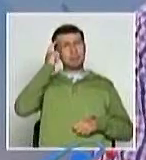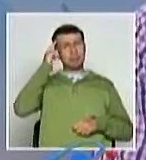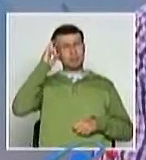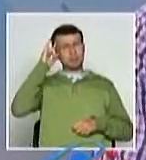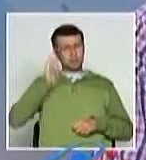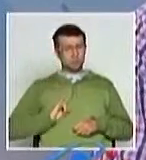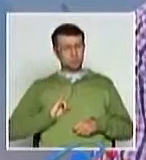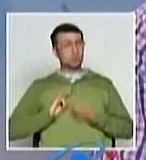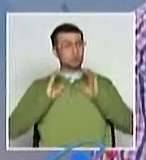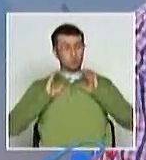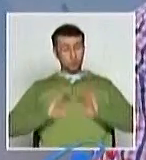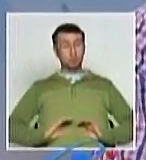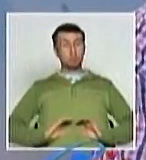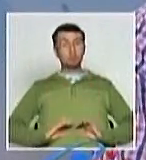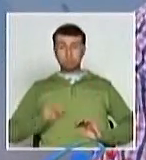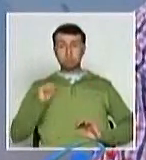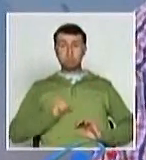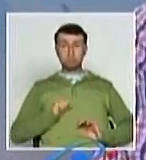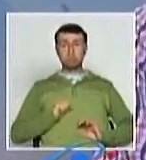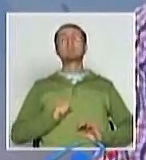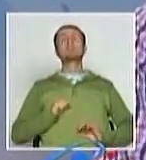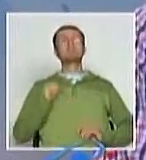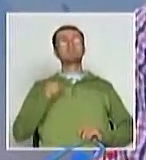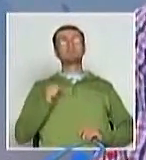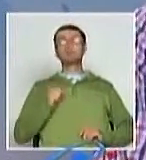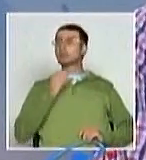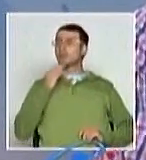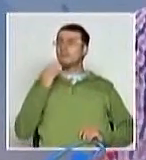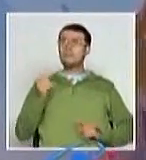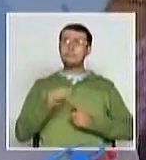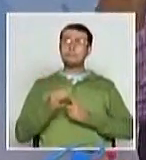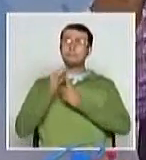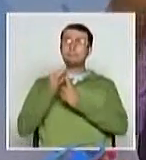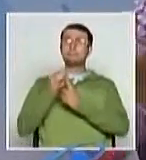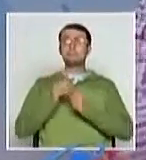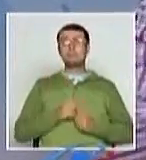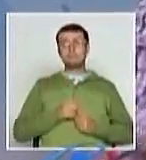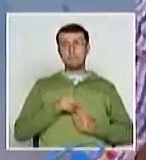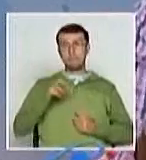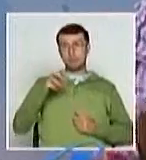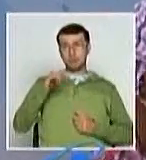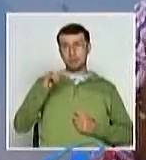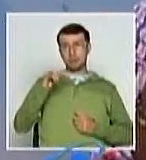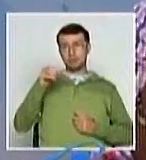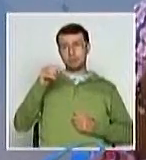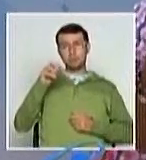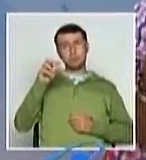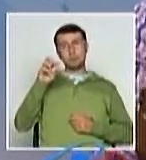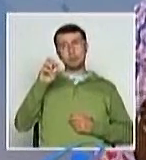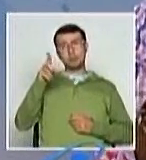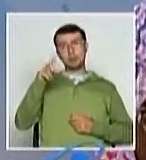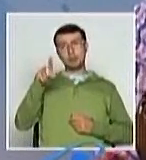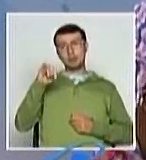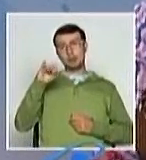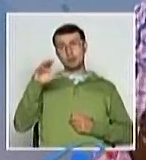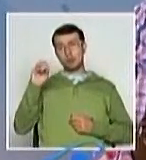efecto tan grande yo les voy a contar hay una especialidad que dama la psico psicología la